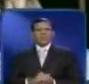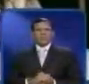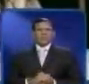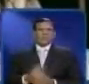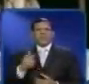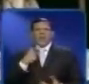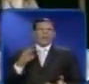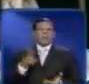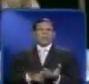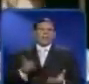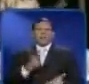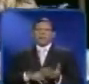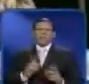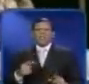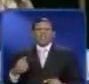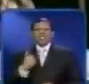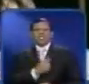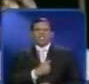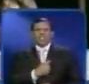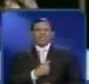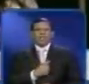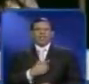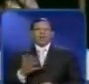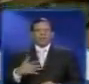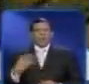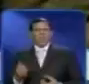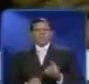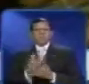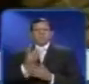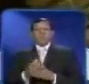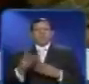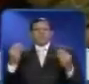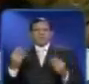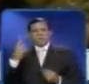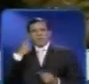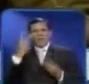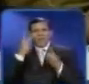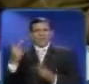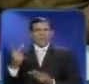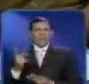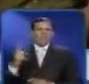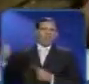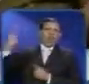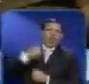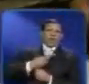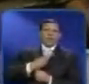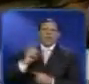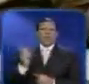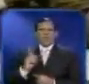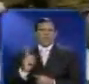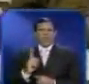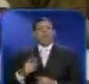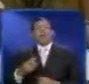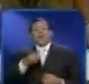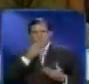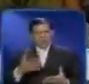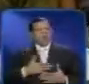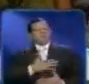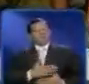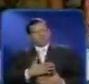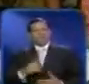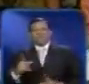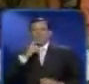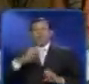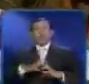repetitivas Nosotros somos seres capaces de generar muchísimo Para que vean no es una imposición por el contrario era una inmensa necesidad que